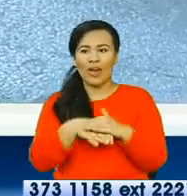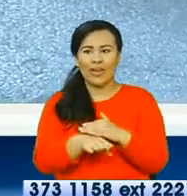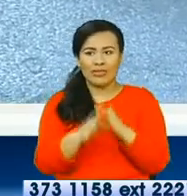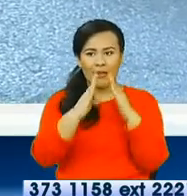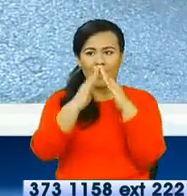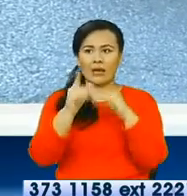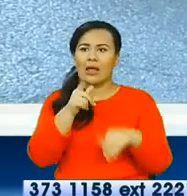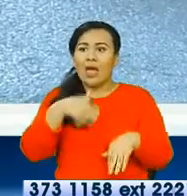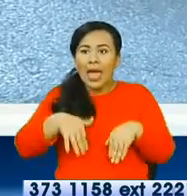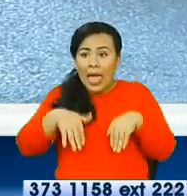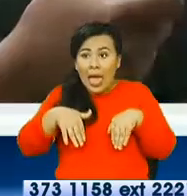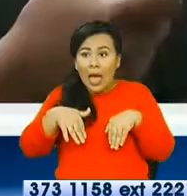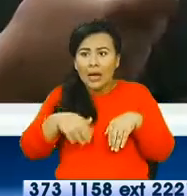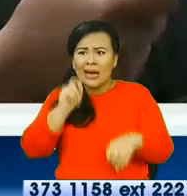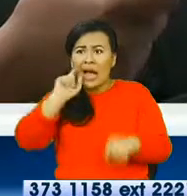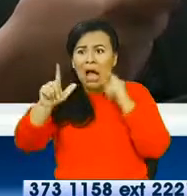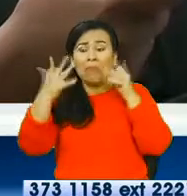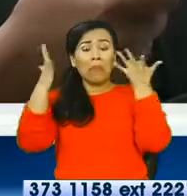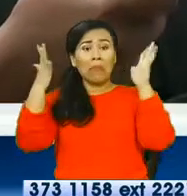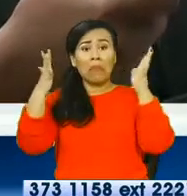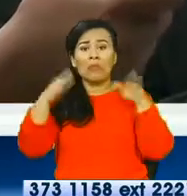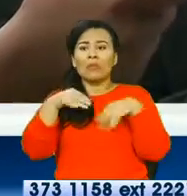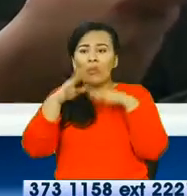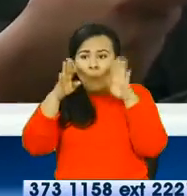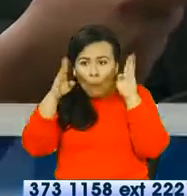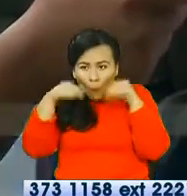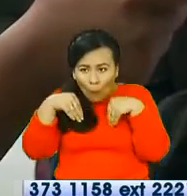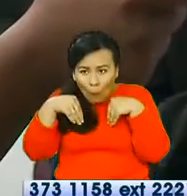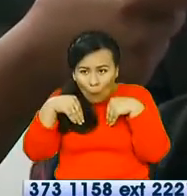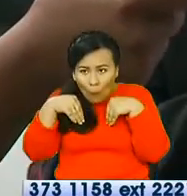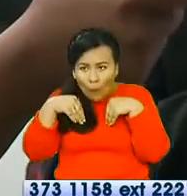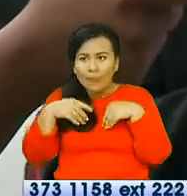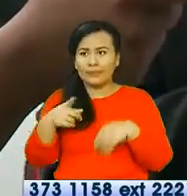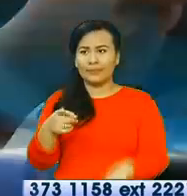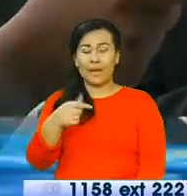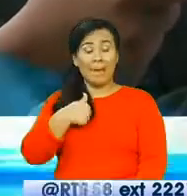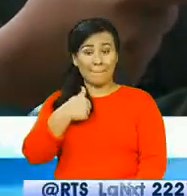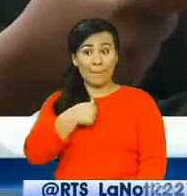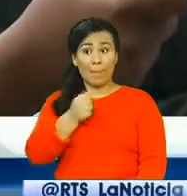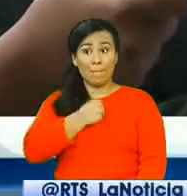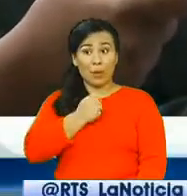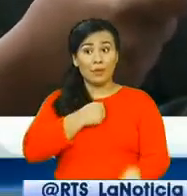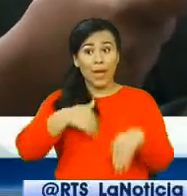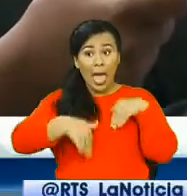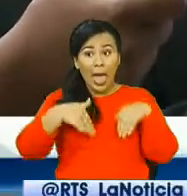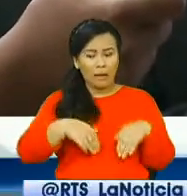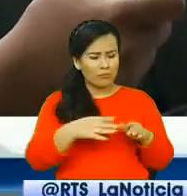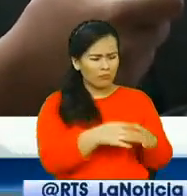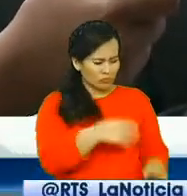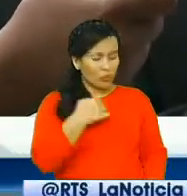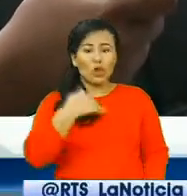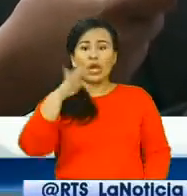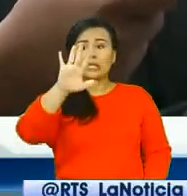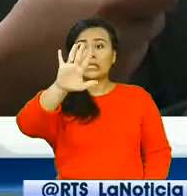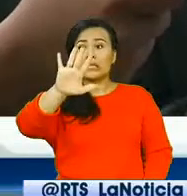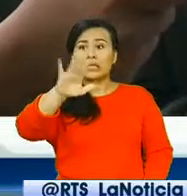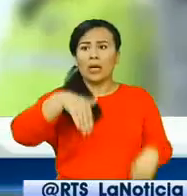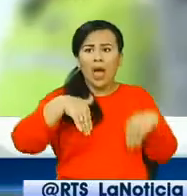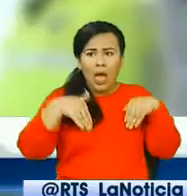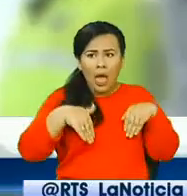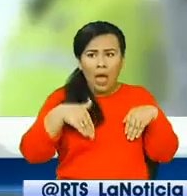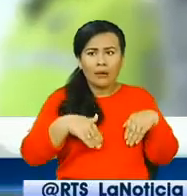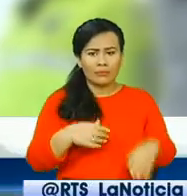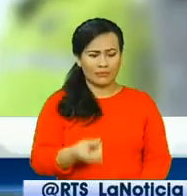los perros fueron sometidos. Llevaron carne para mis perros, los durmieron a mis perros. 5 perros tengo y los 5 estaban